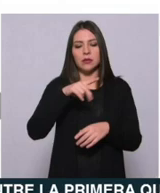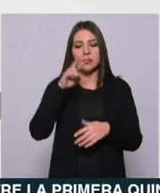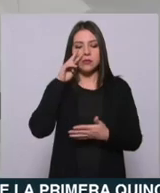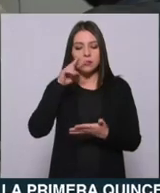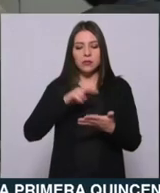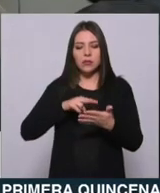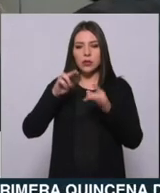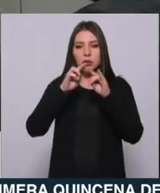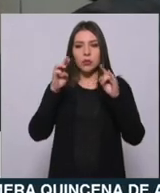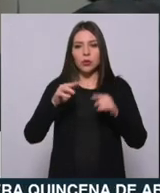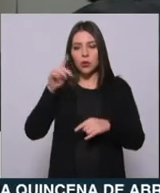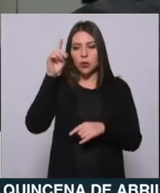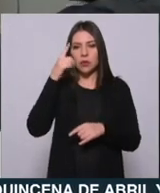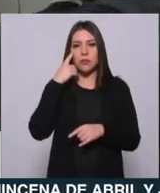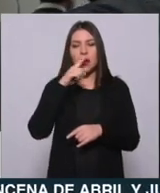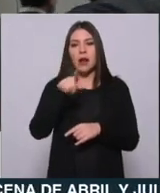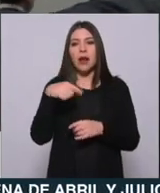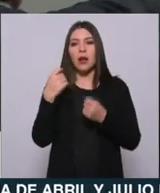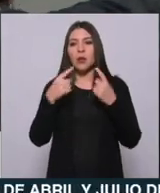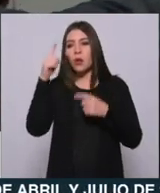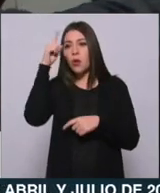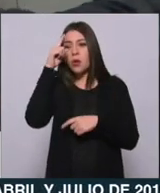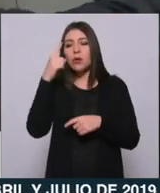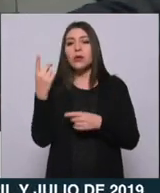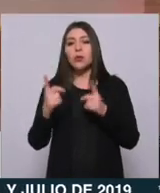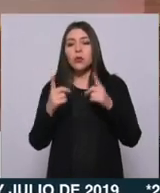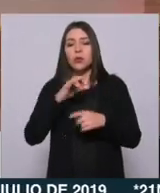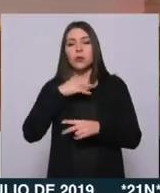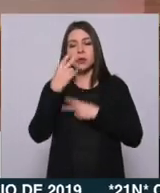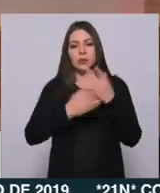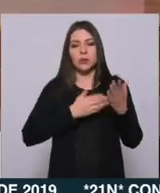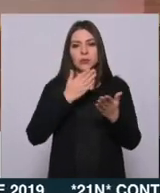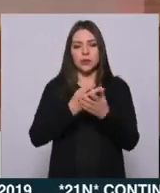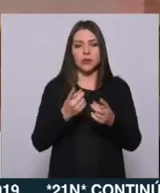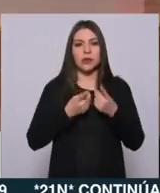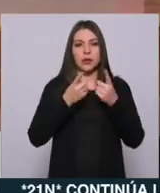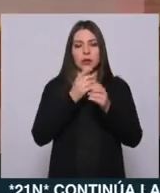orientación. Con imágenes de Manuel Hernández, Iraíz Morquecho, 21 Noticias.